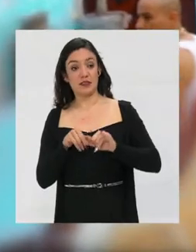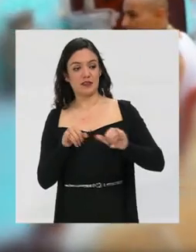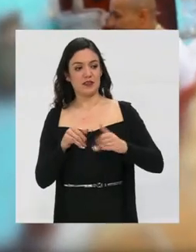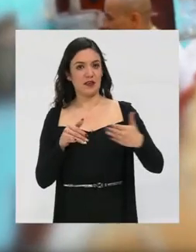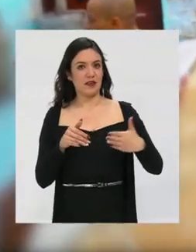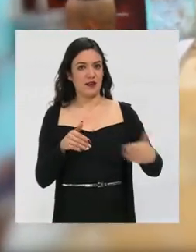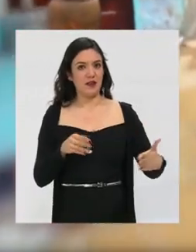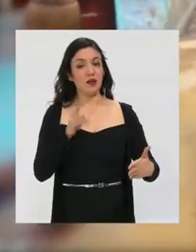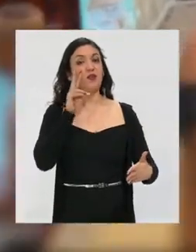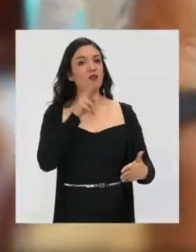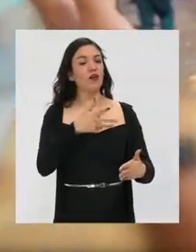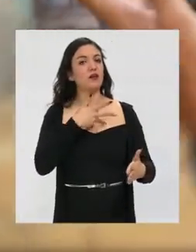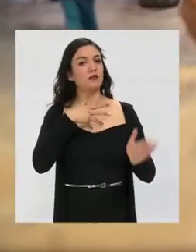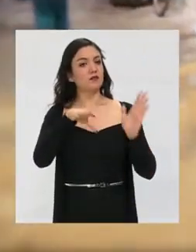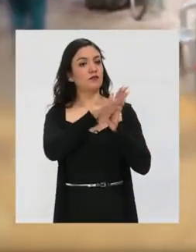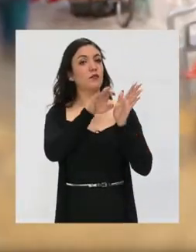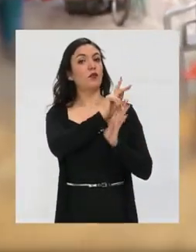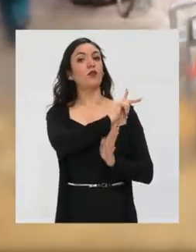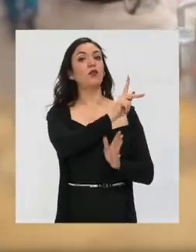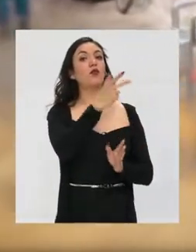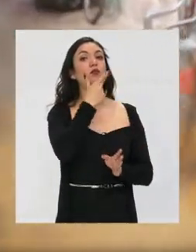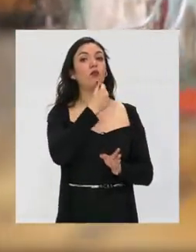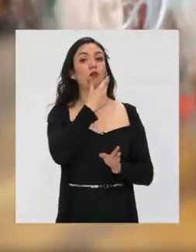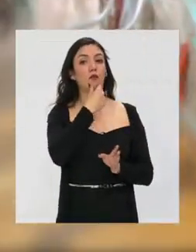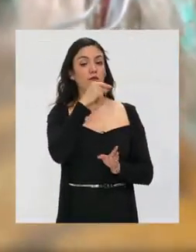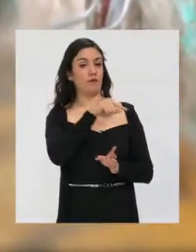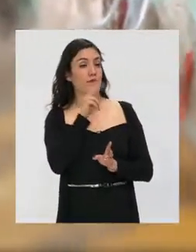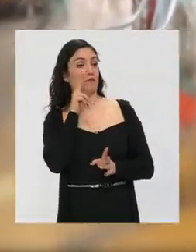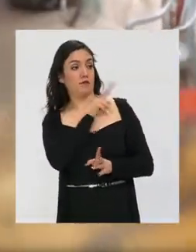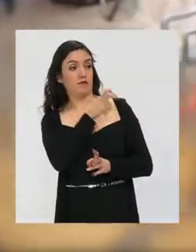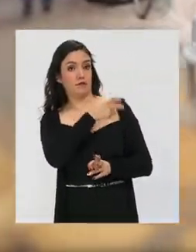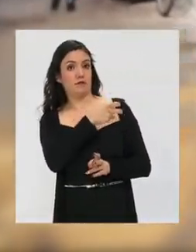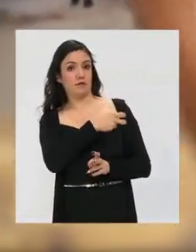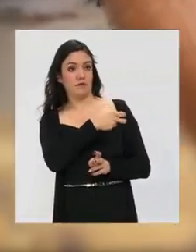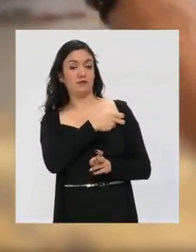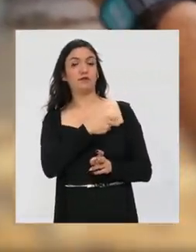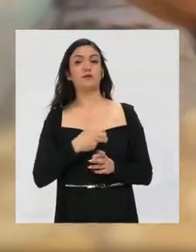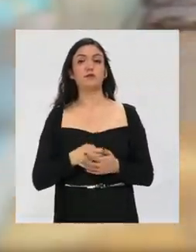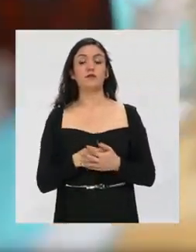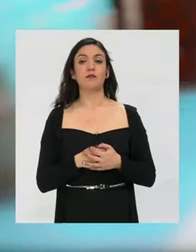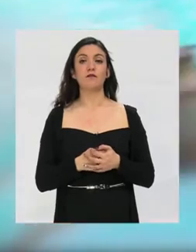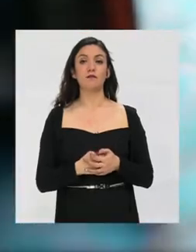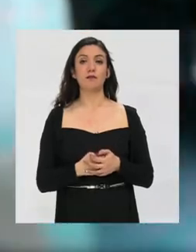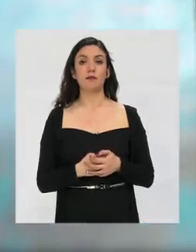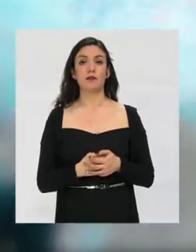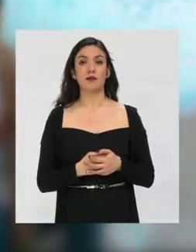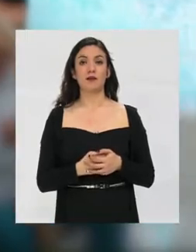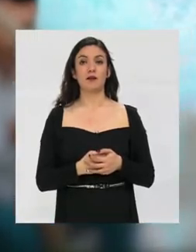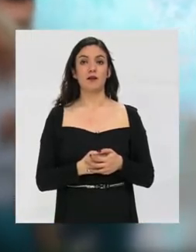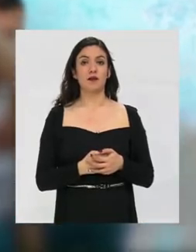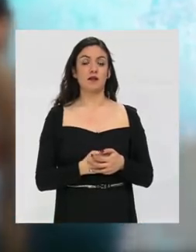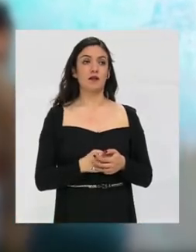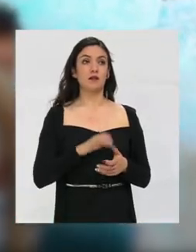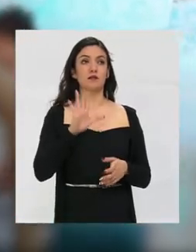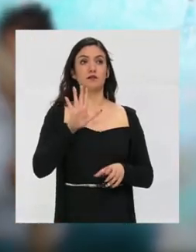de aquí abajo, del lado izquierdo, tenemos el dormitorio de varones, es este de acá.